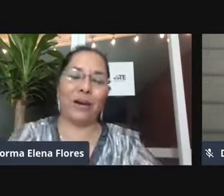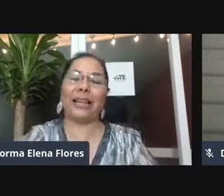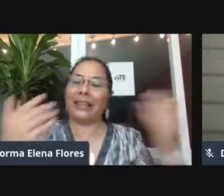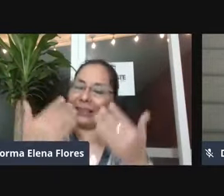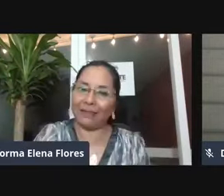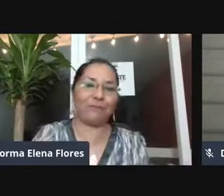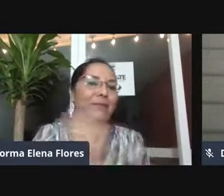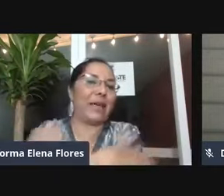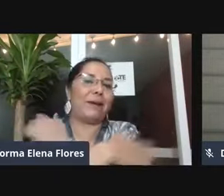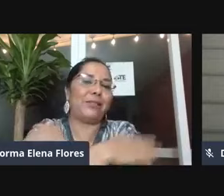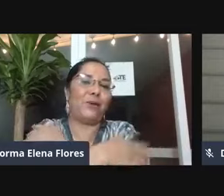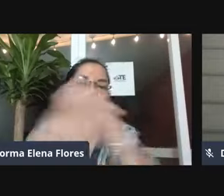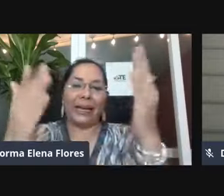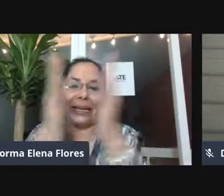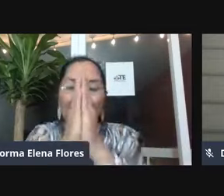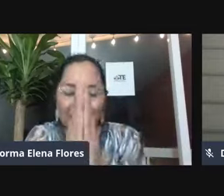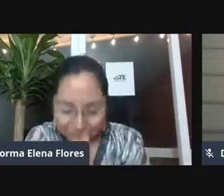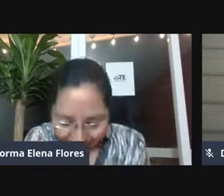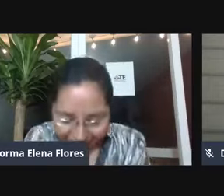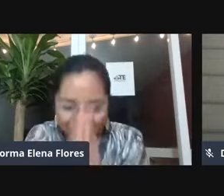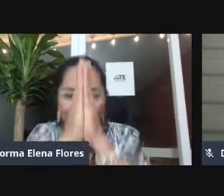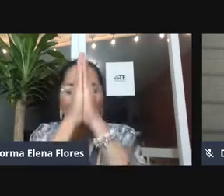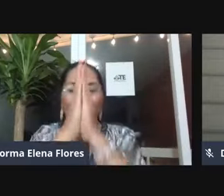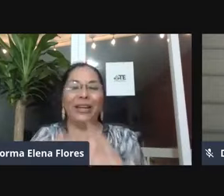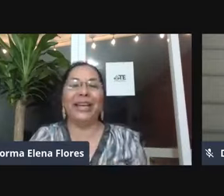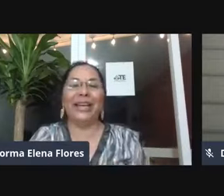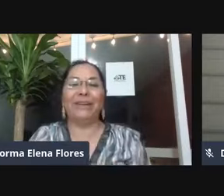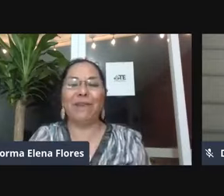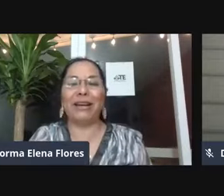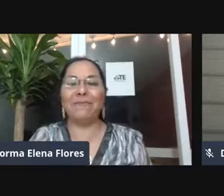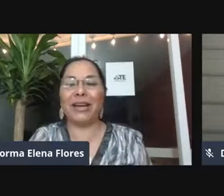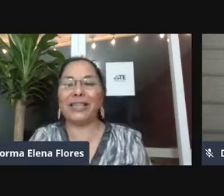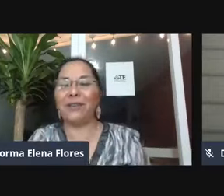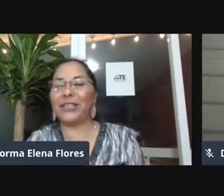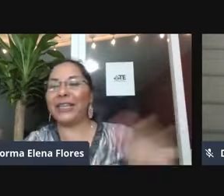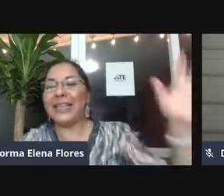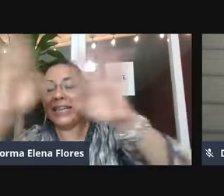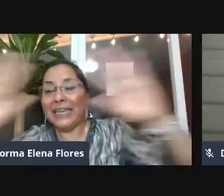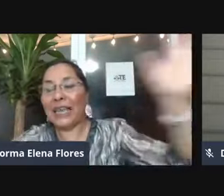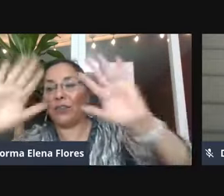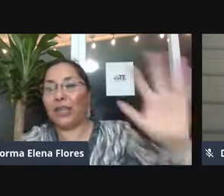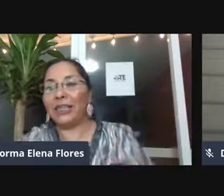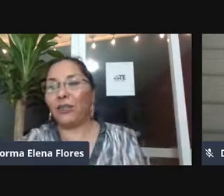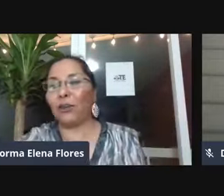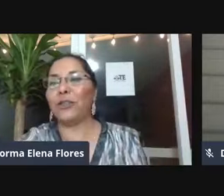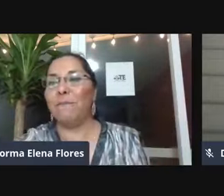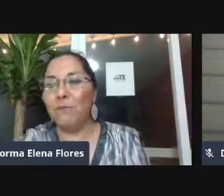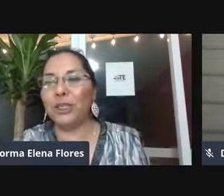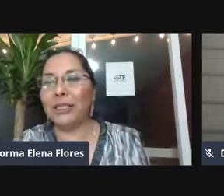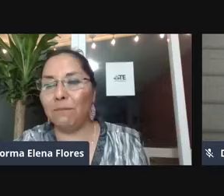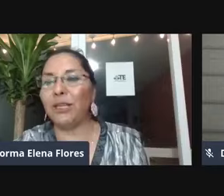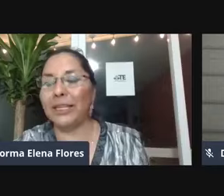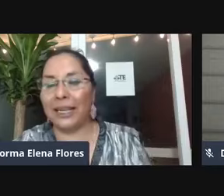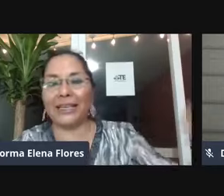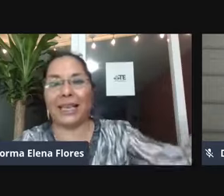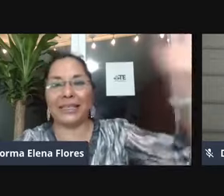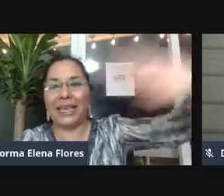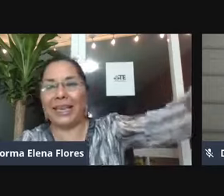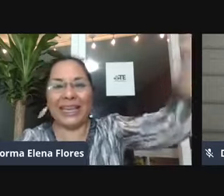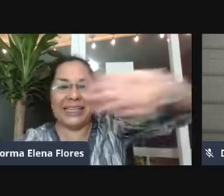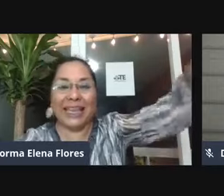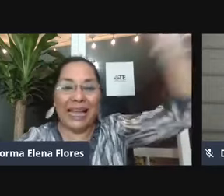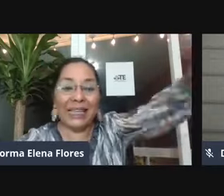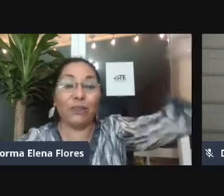chaclas tu mujer. Te abrazo. Gracias, mi querido amigo. Unas buenas noches. Y a todas y todos, muchas, muchas